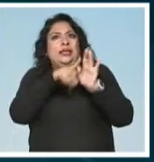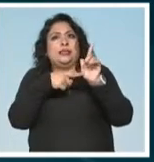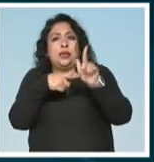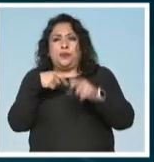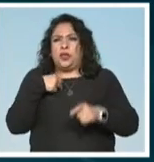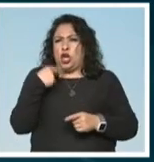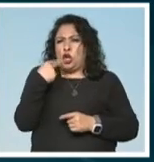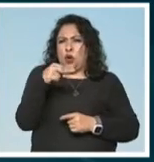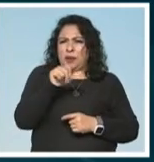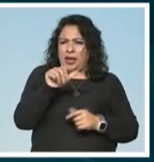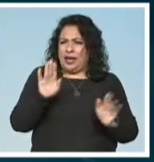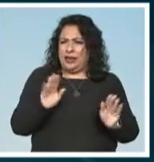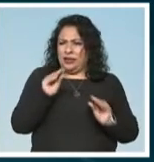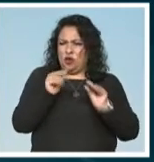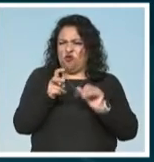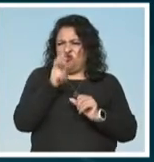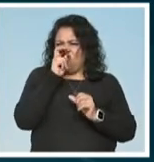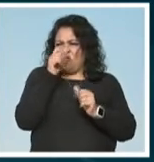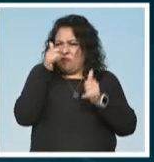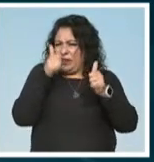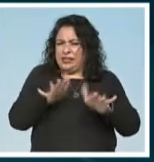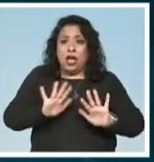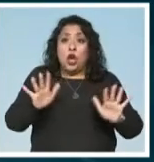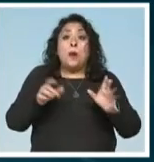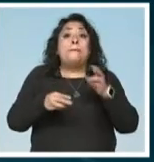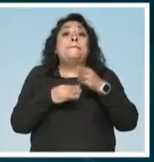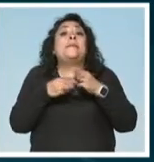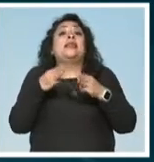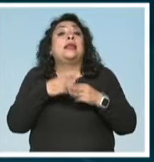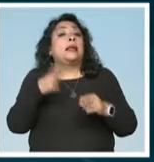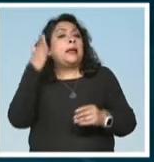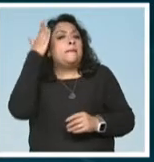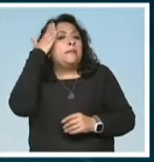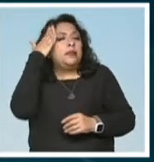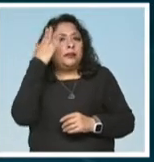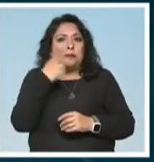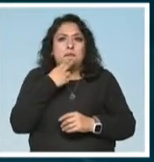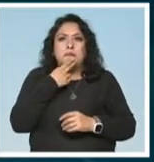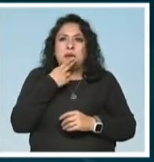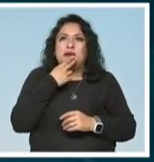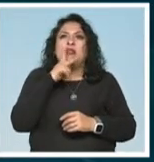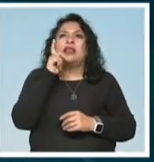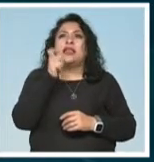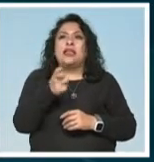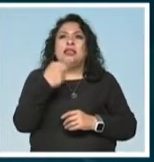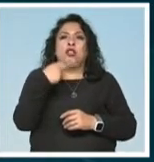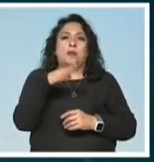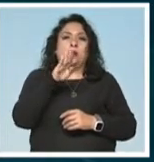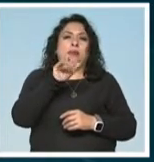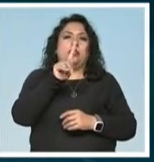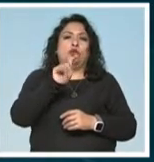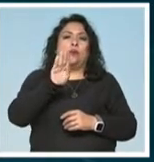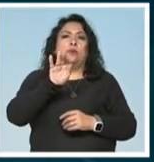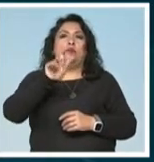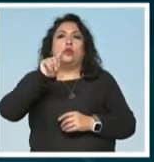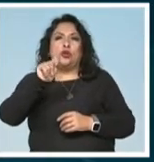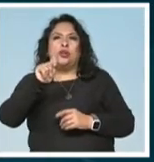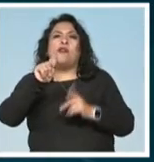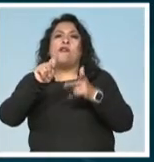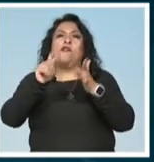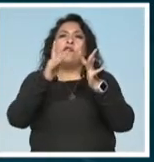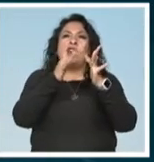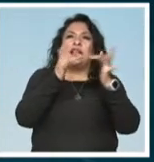nombre no proviene de su estética dura y pesada, sino del material principal utilizado, que es el béton brut. En francés